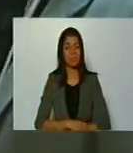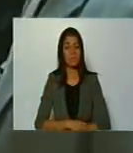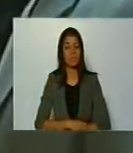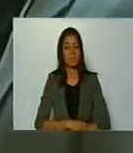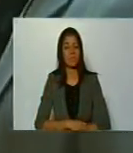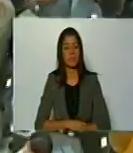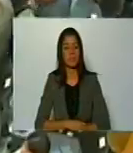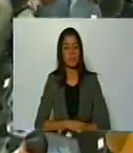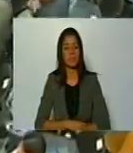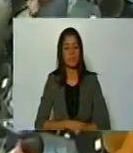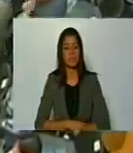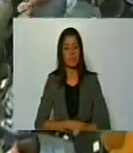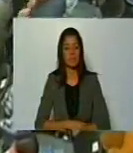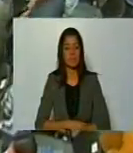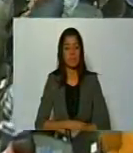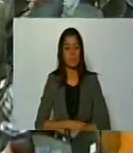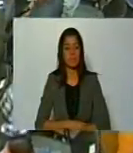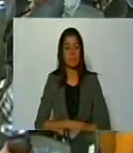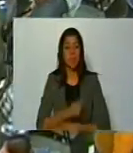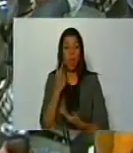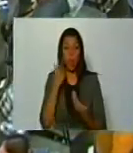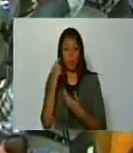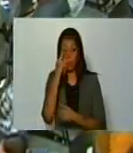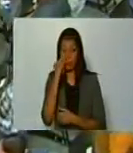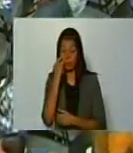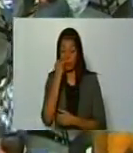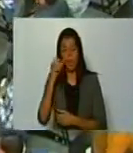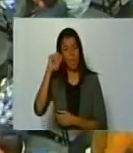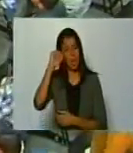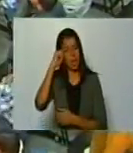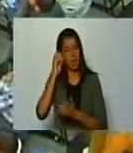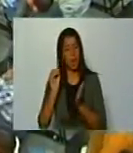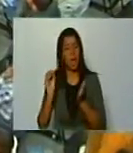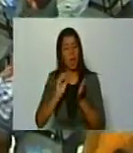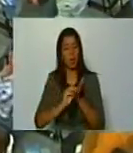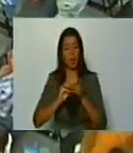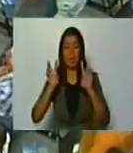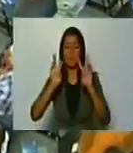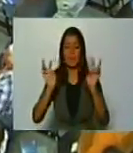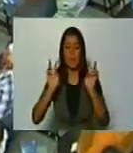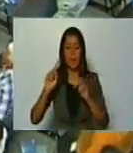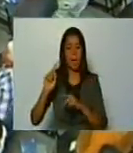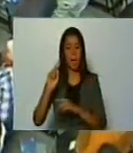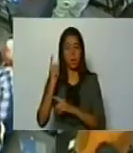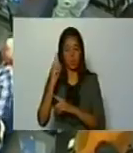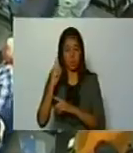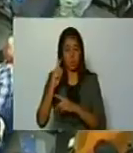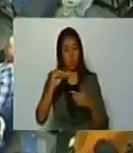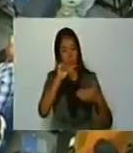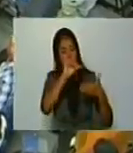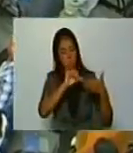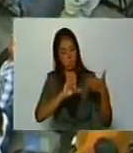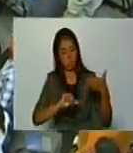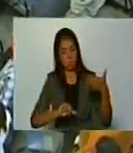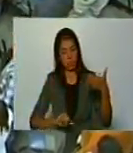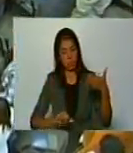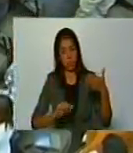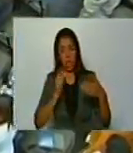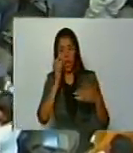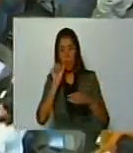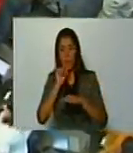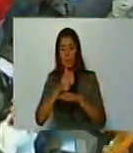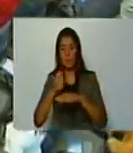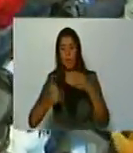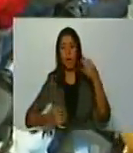constituyente William Saab. Sin embargo, recuerde nuevamente como punto único la comunicación suscrita por el presidente del Tribunal Supremo